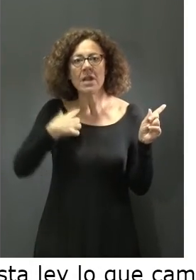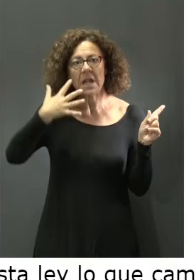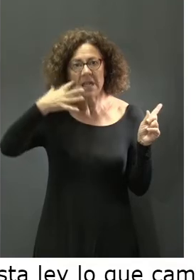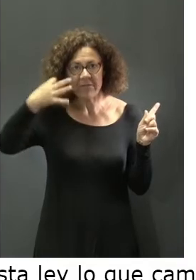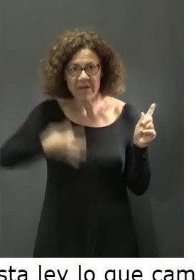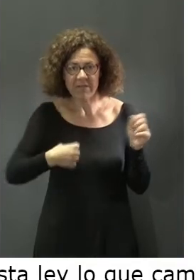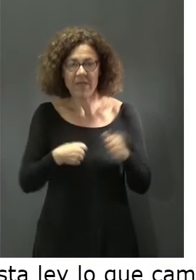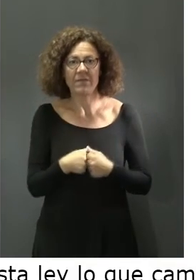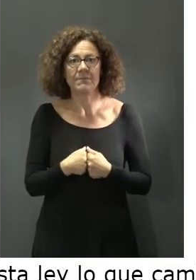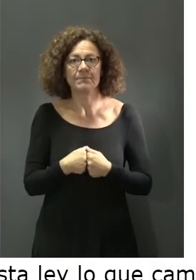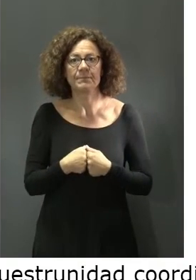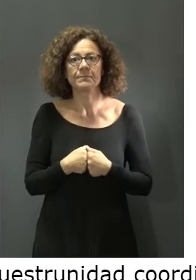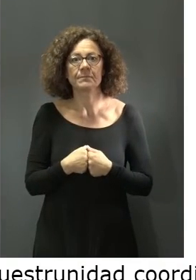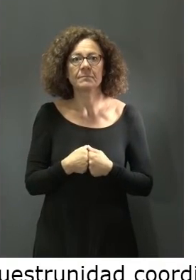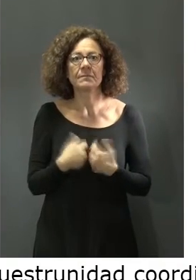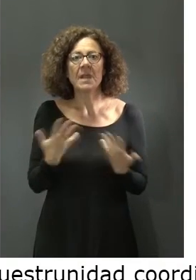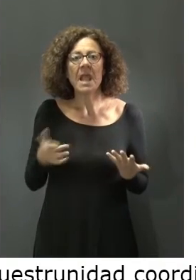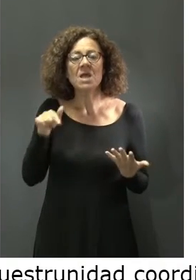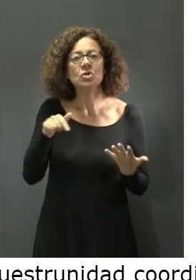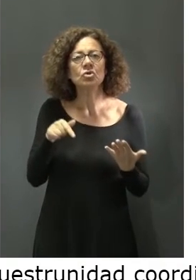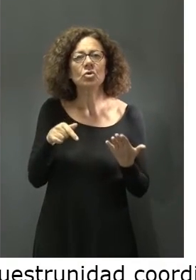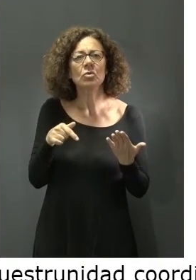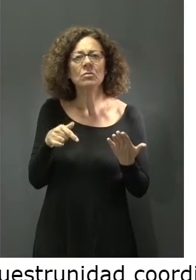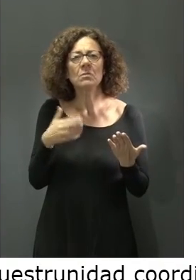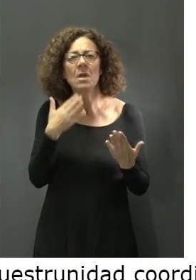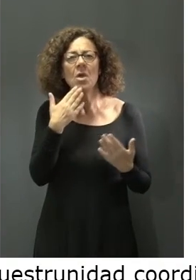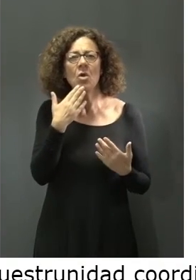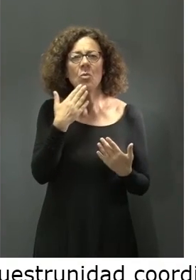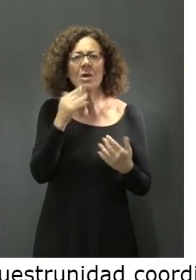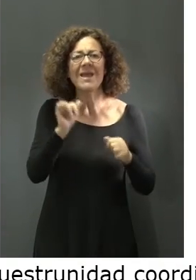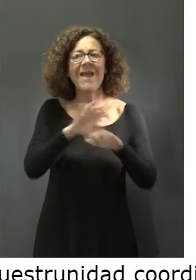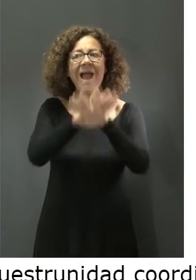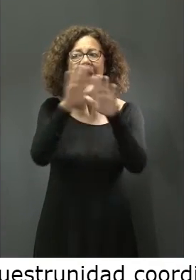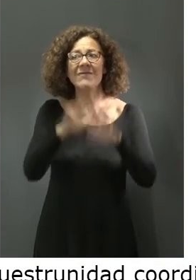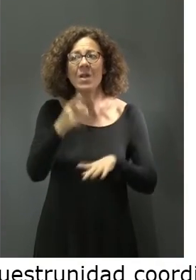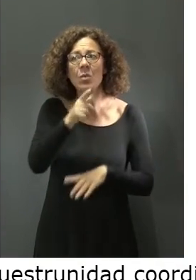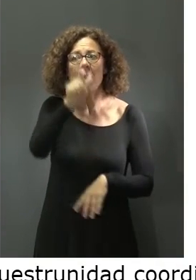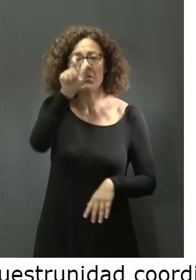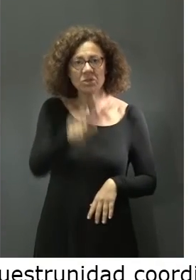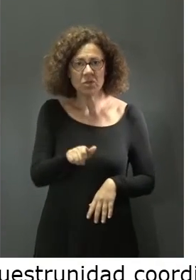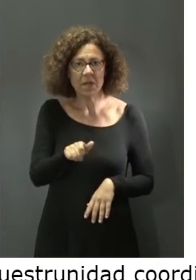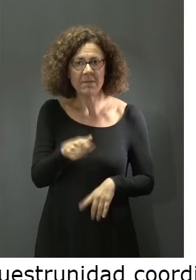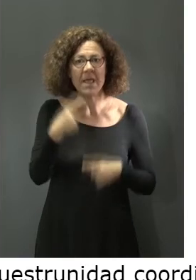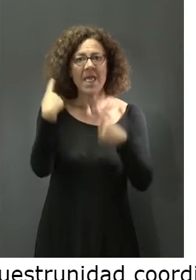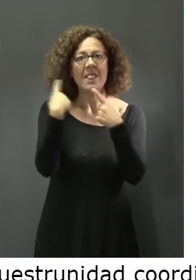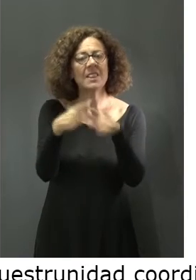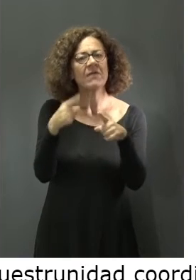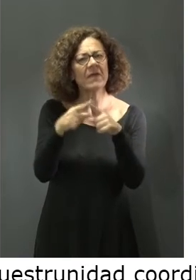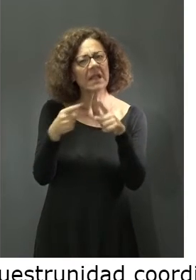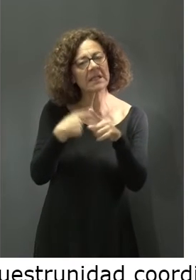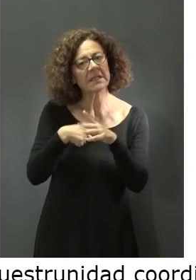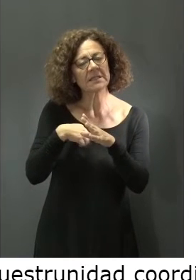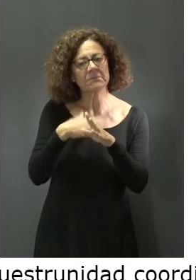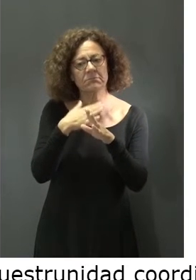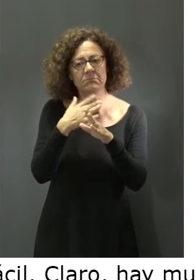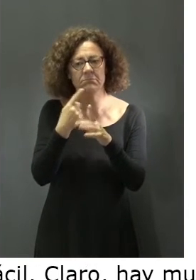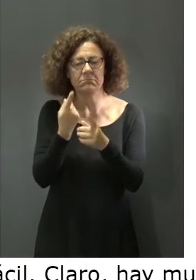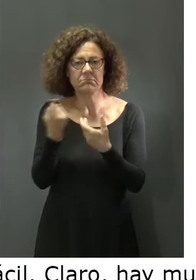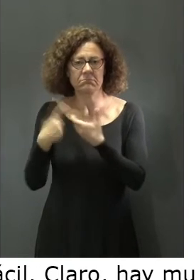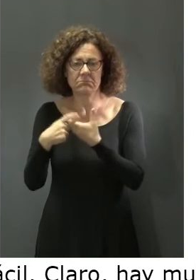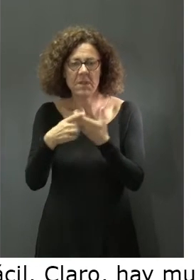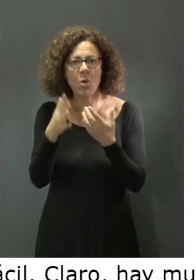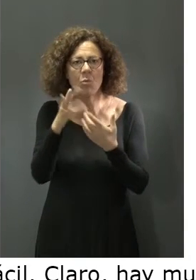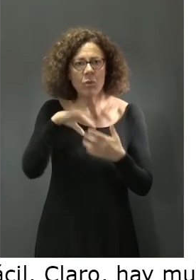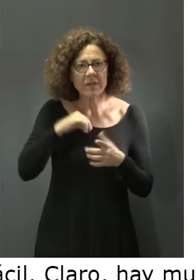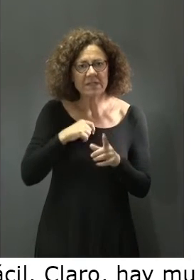esto, un apunte sería que al final en una persona se dan distintas interseccionalidades, tienes la cuestión de